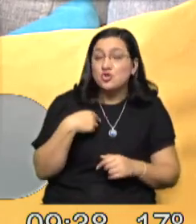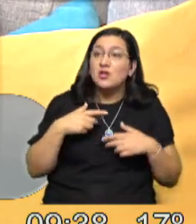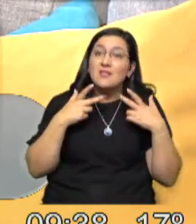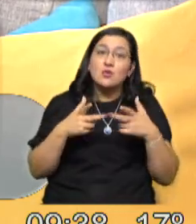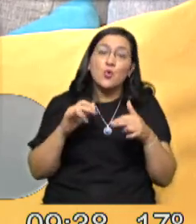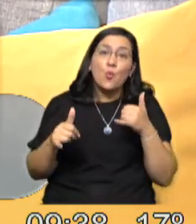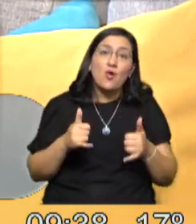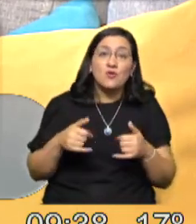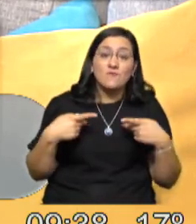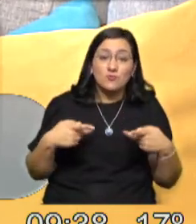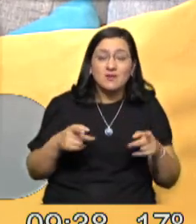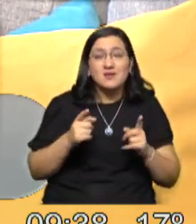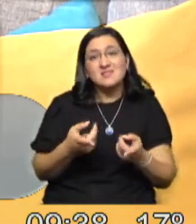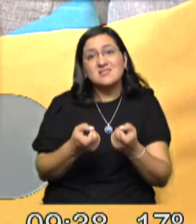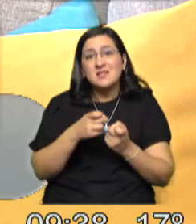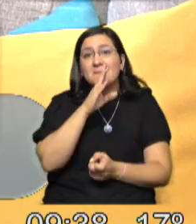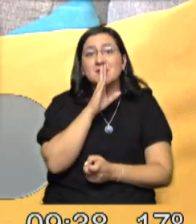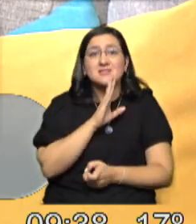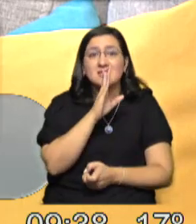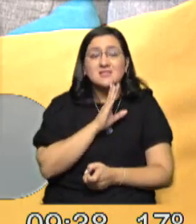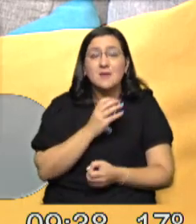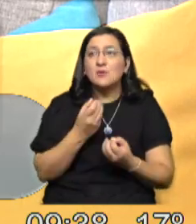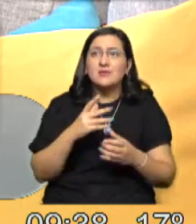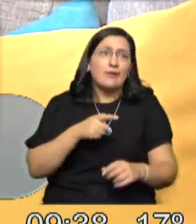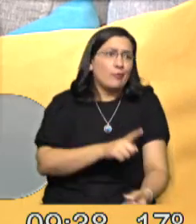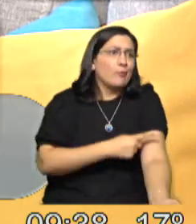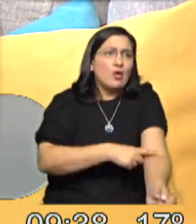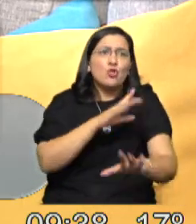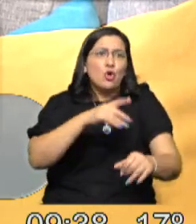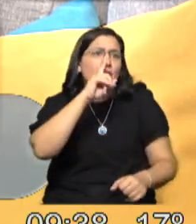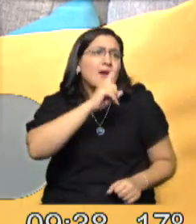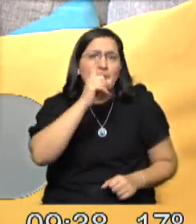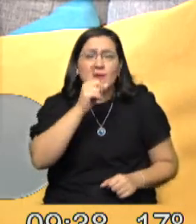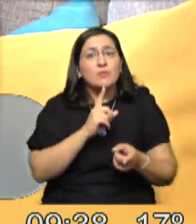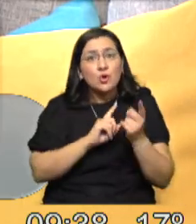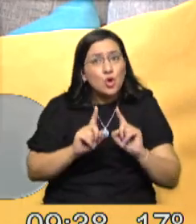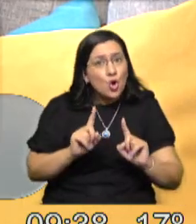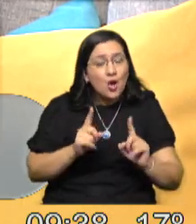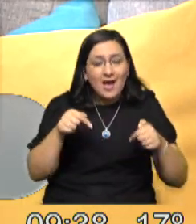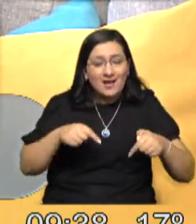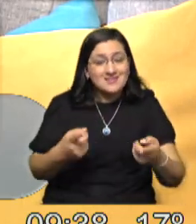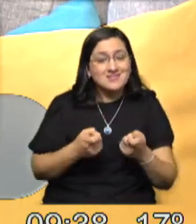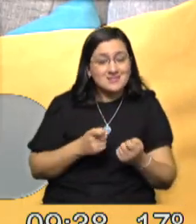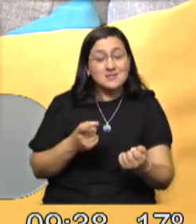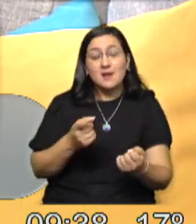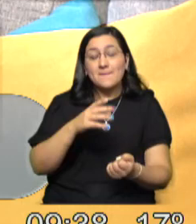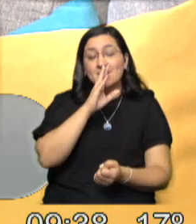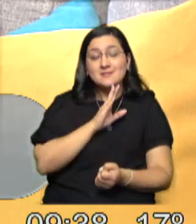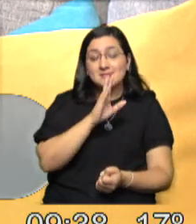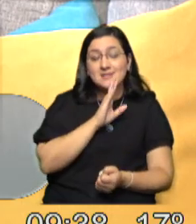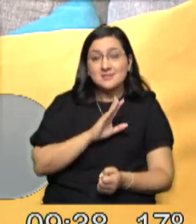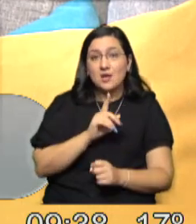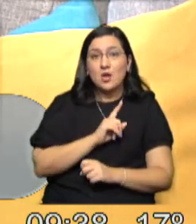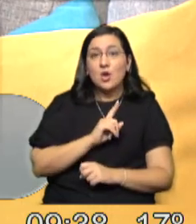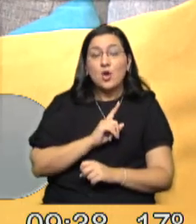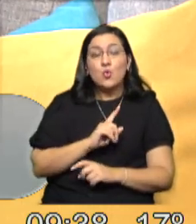tiene que tener paciencia, ¿no? Ellos son muy competitivos, que todo tiene que salir rápido. Entonces, bueno, es fundamental la paciencia y la constancia, igual que como entrenan. Digo, nunca te va a salir un